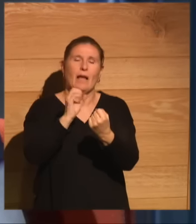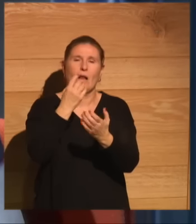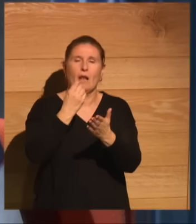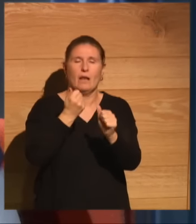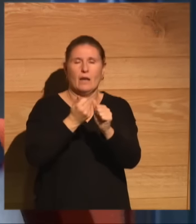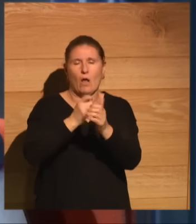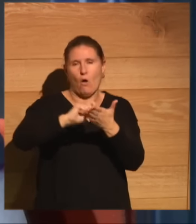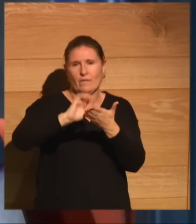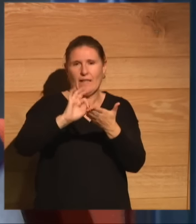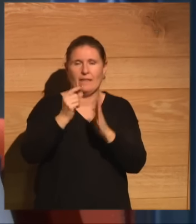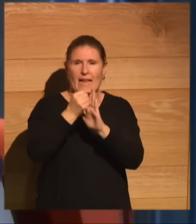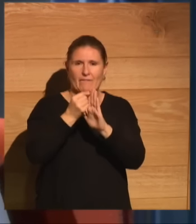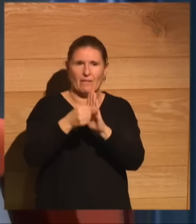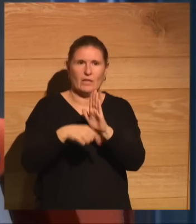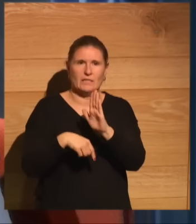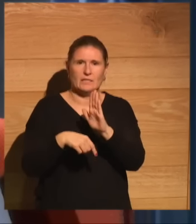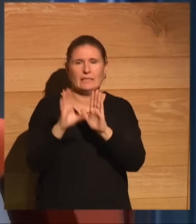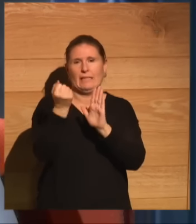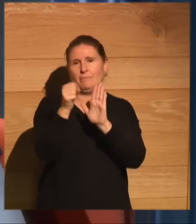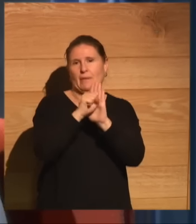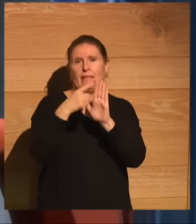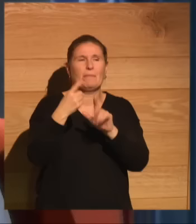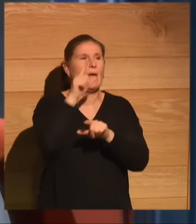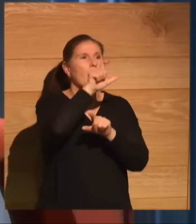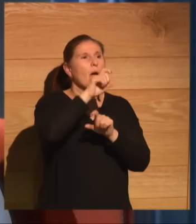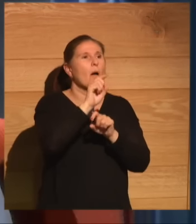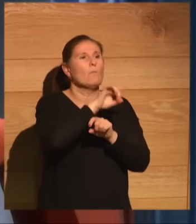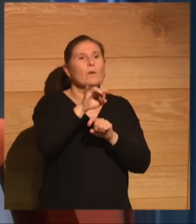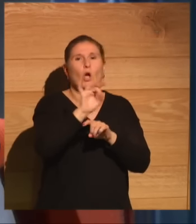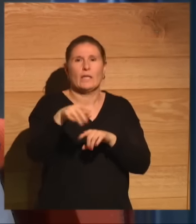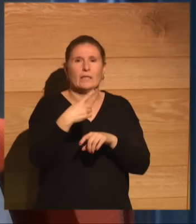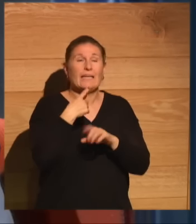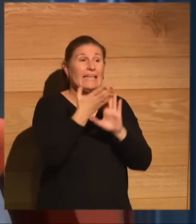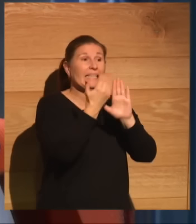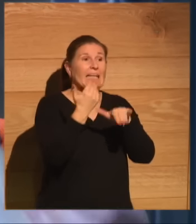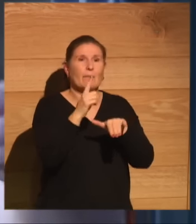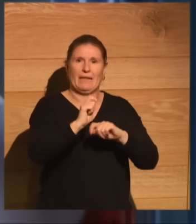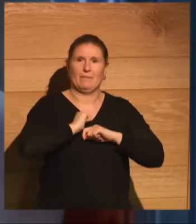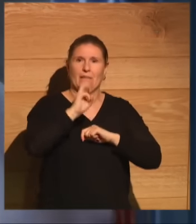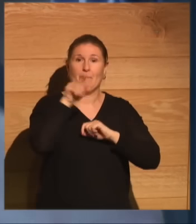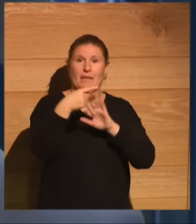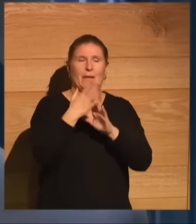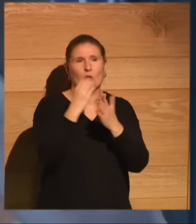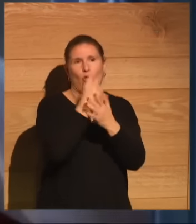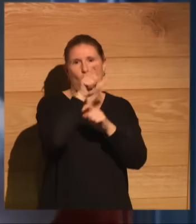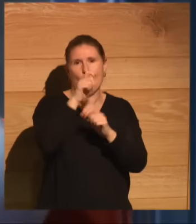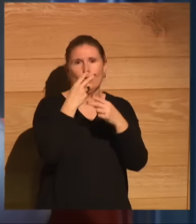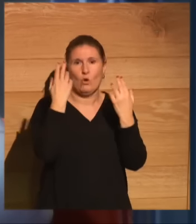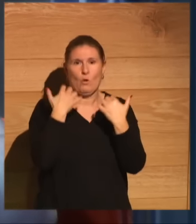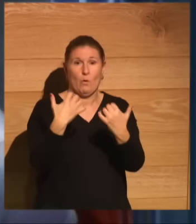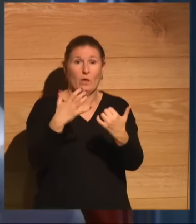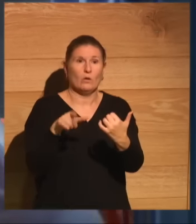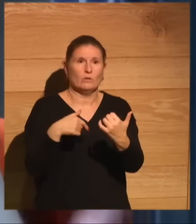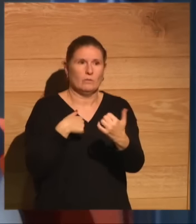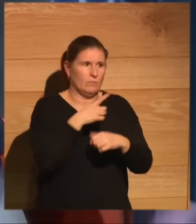y les dice ¿qué tengo que quitar? ¿Qué escena os molesta? Para que me deis el PG y yo pueda estrenar, porque esto era el breakthrough